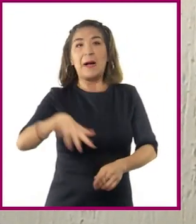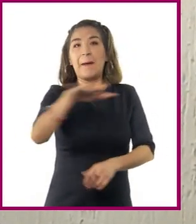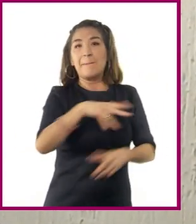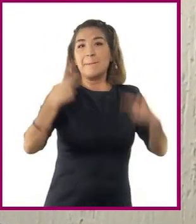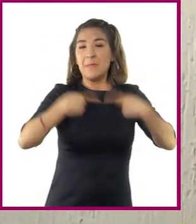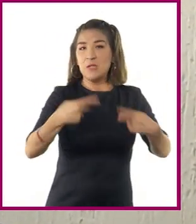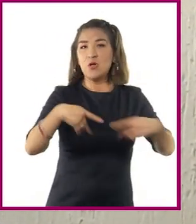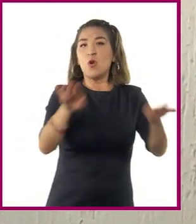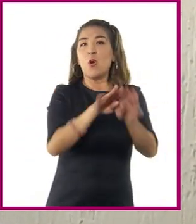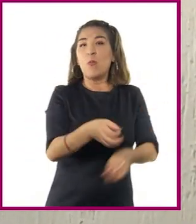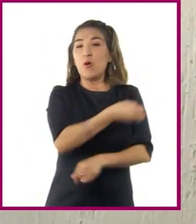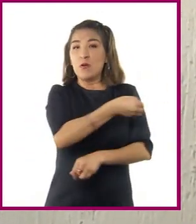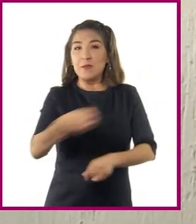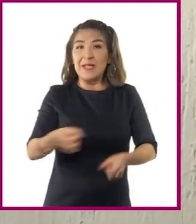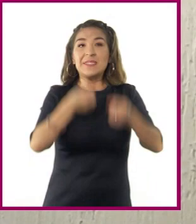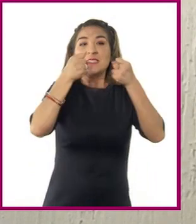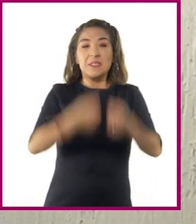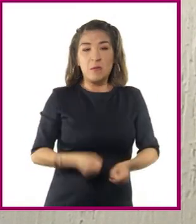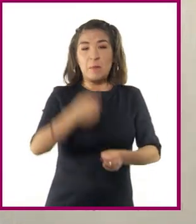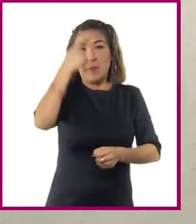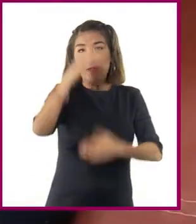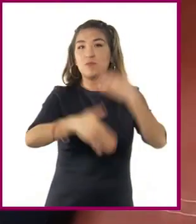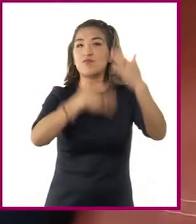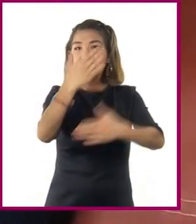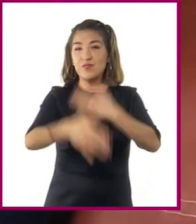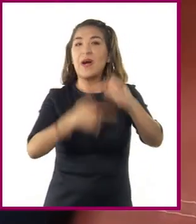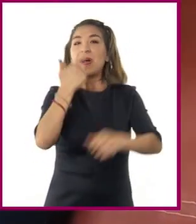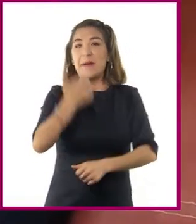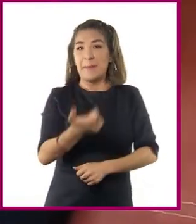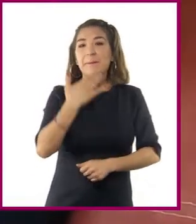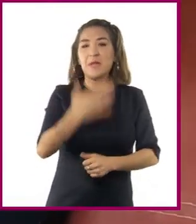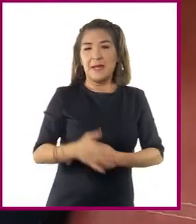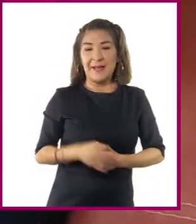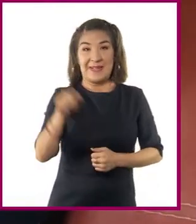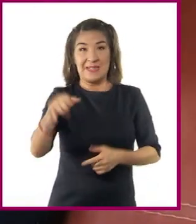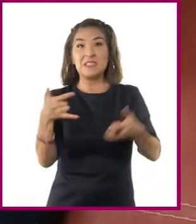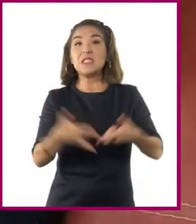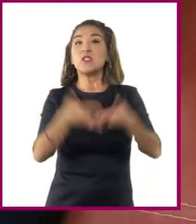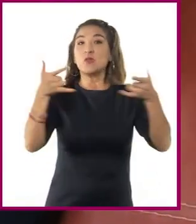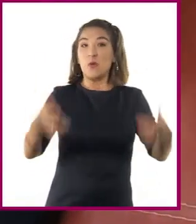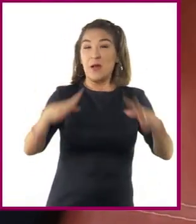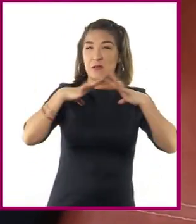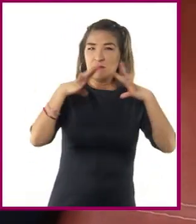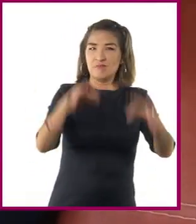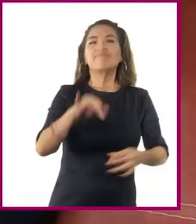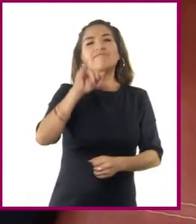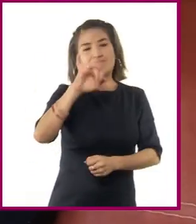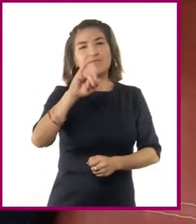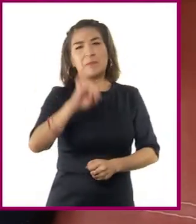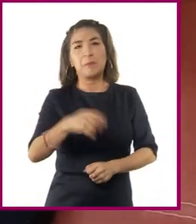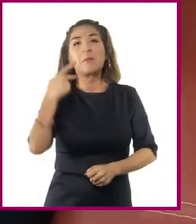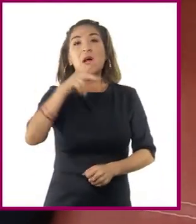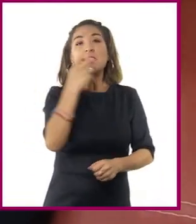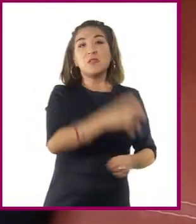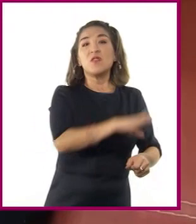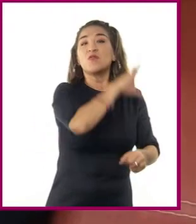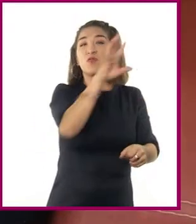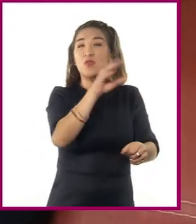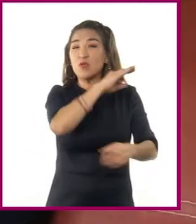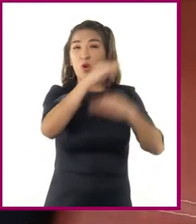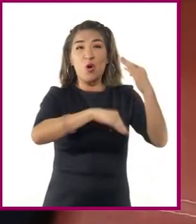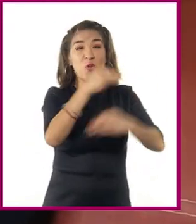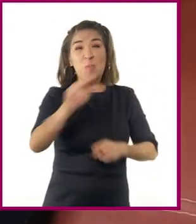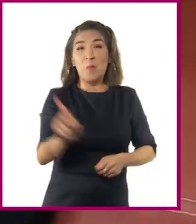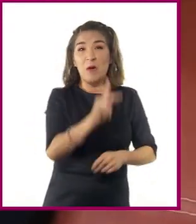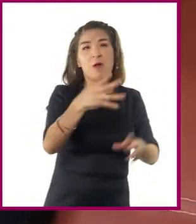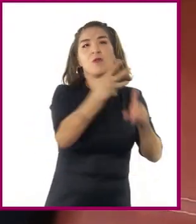haya orden, seguridad y prosperidad económica. En cuanto a la historia y de su origen, sí, y de ahí todos los demás pueblos le